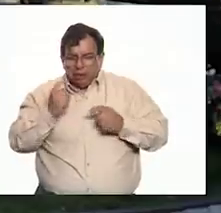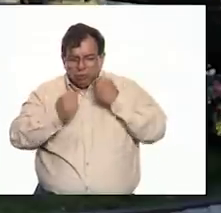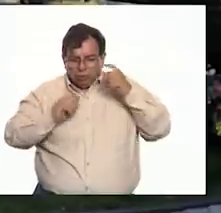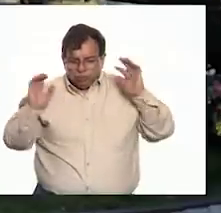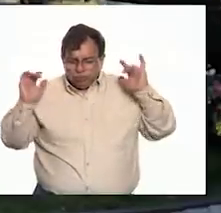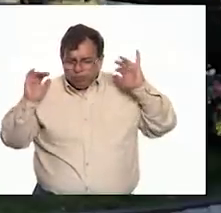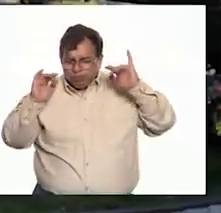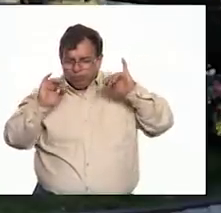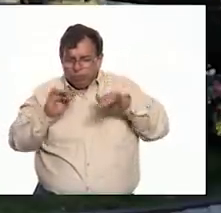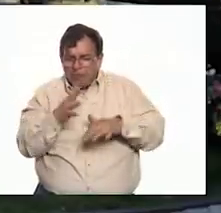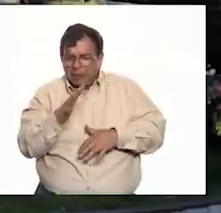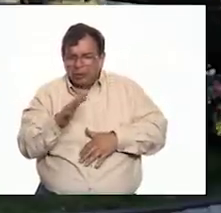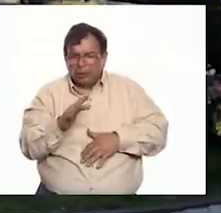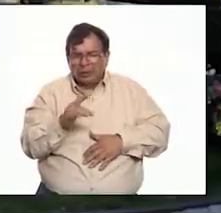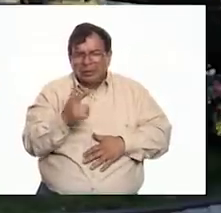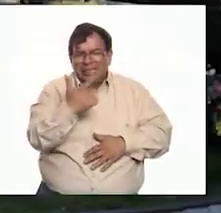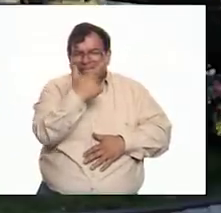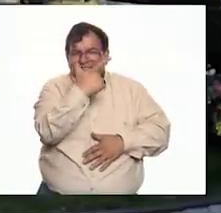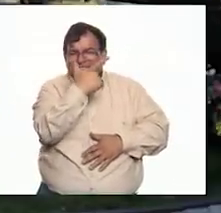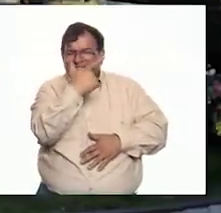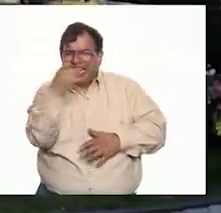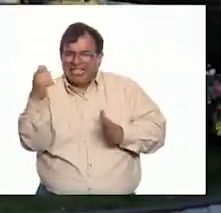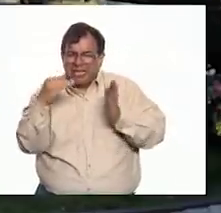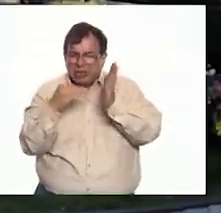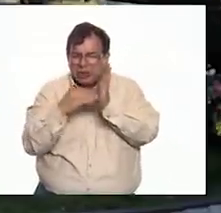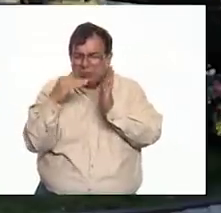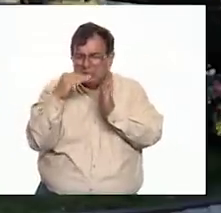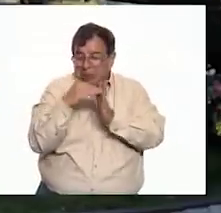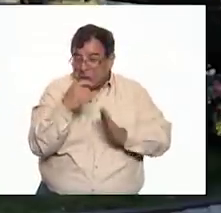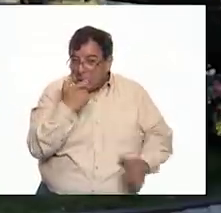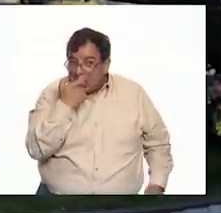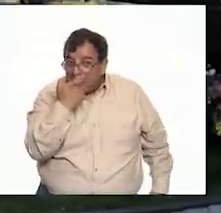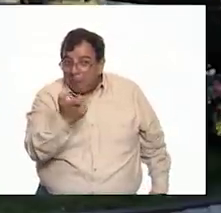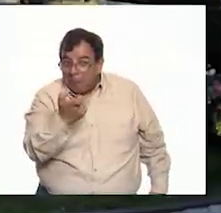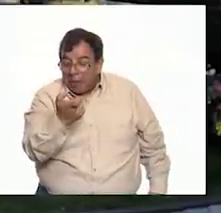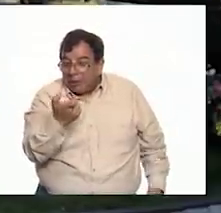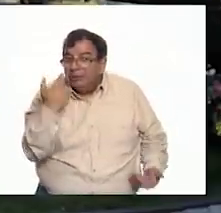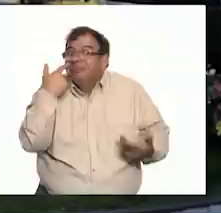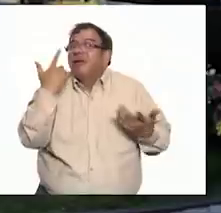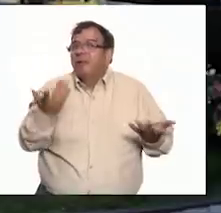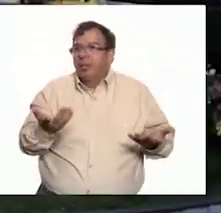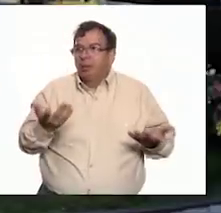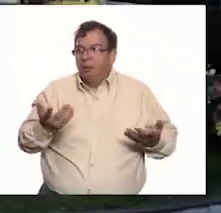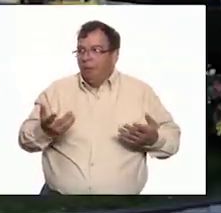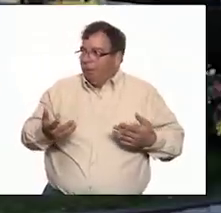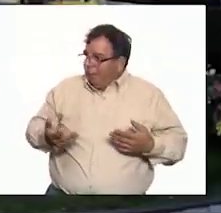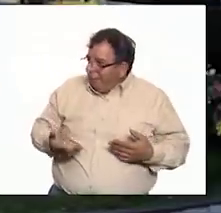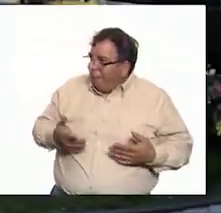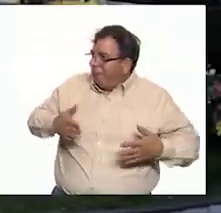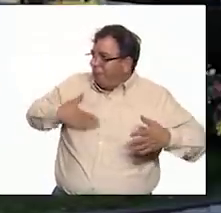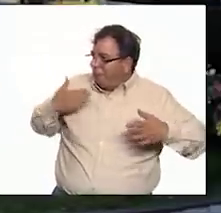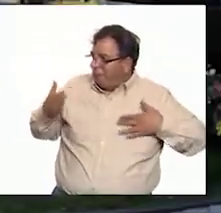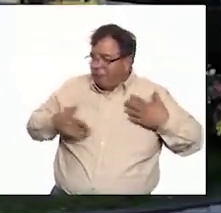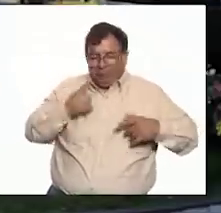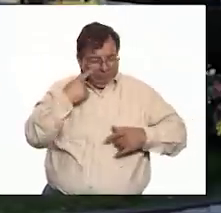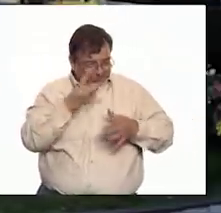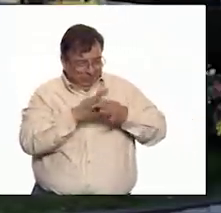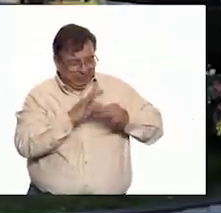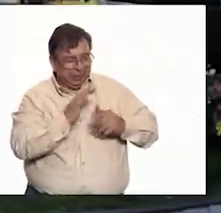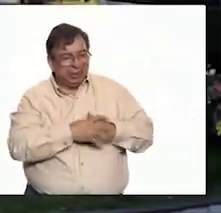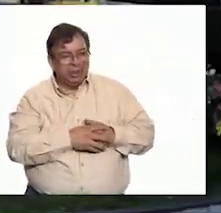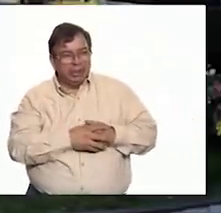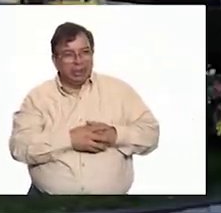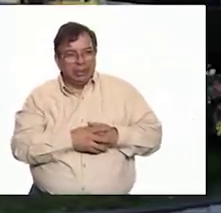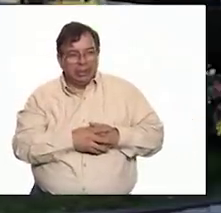unos aproximadamente 700 millones de pesos. Bueno, ¿cómo ves? Eso ha de ser muy divertido también. Y te voy a decir por qué.